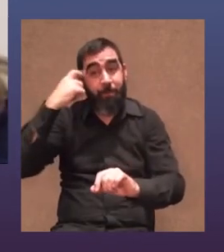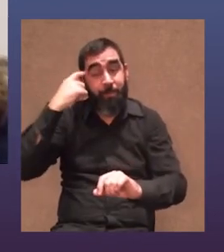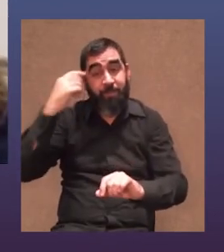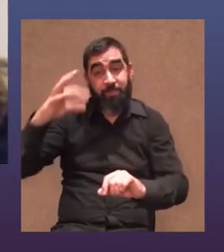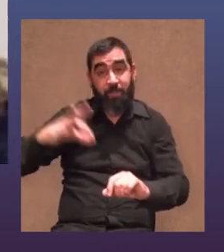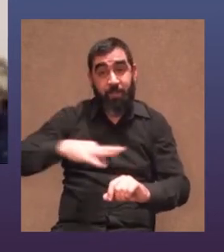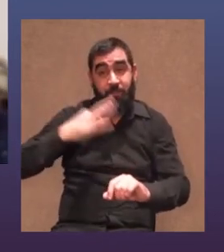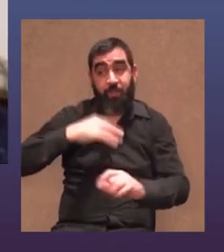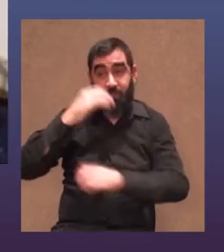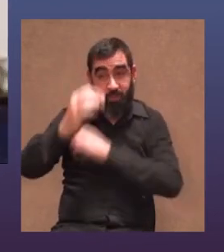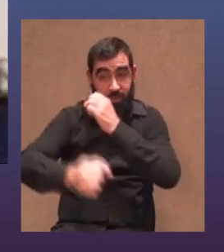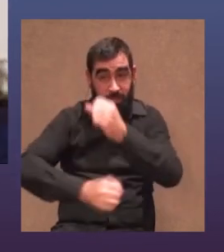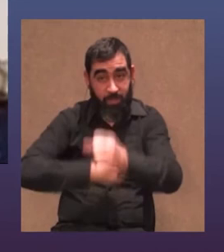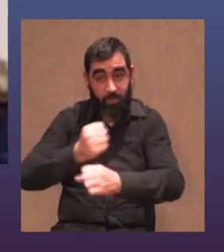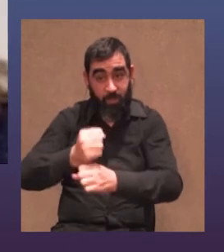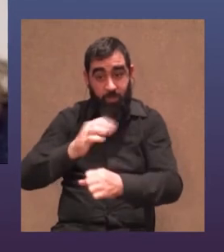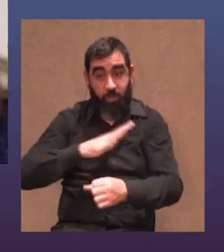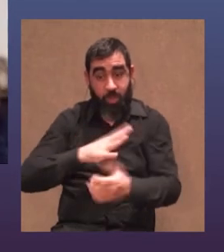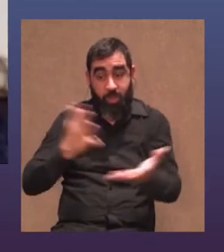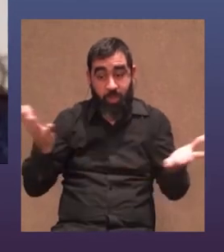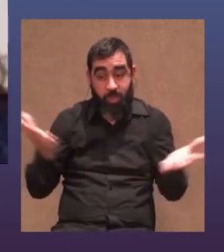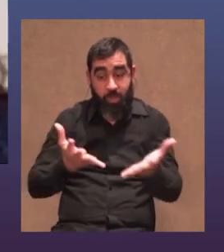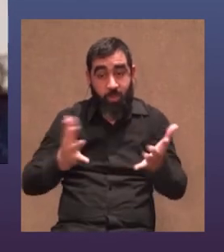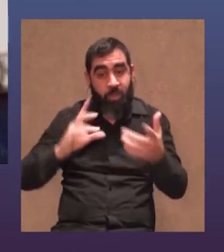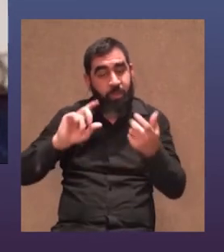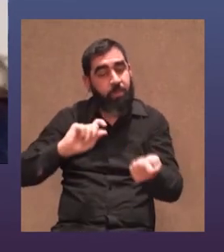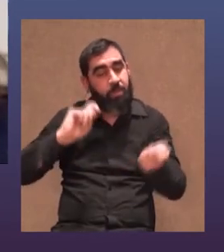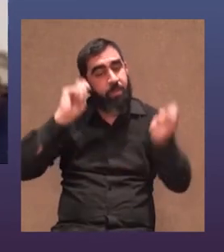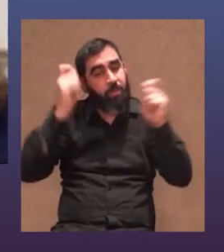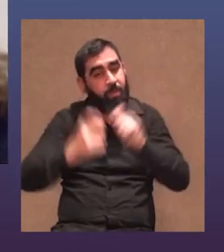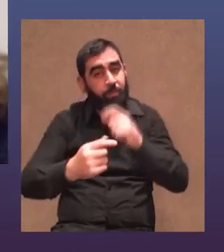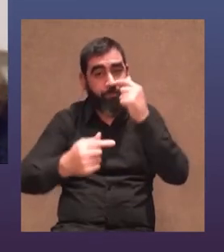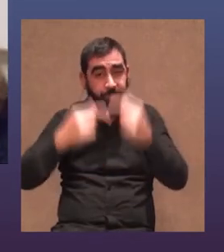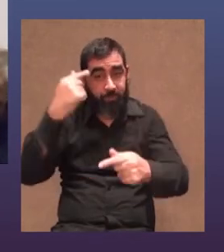a lo largo de estos años hemos tenido, de transformaciones,